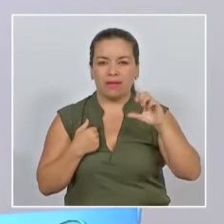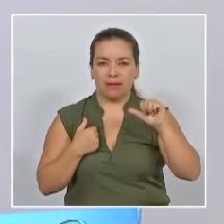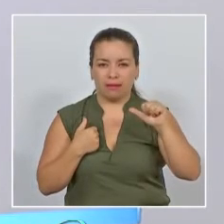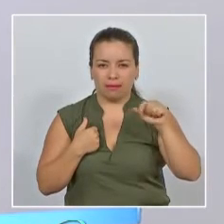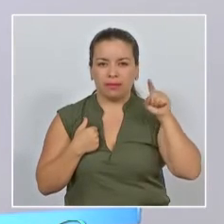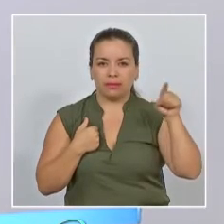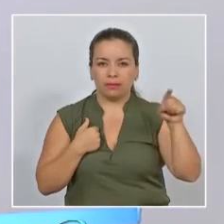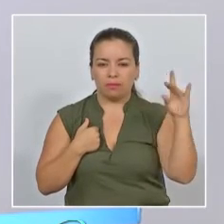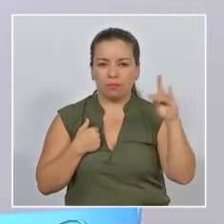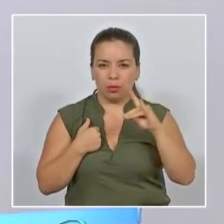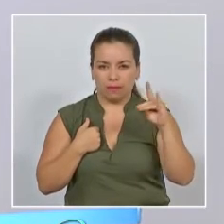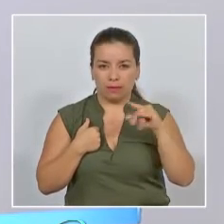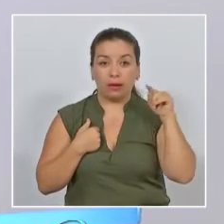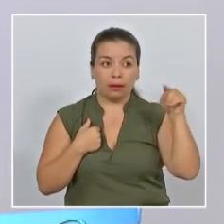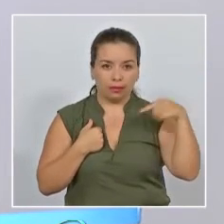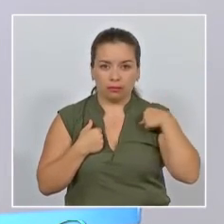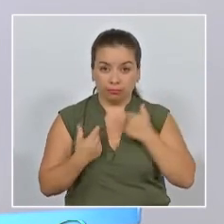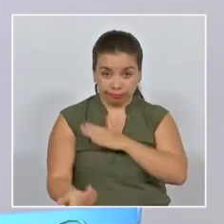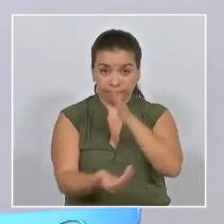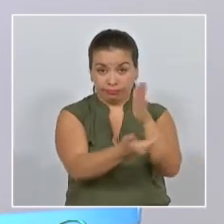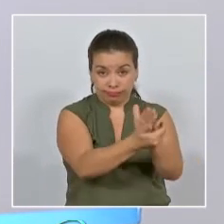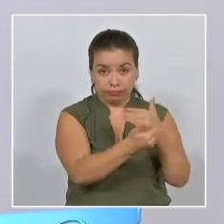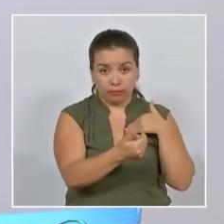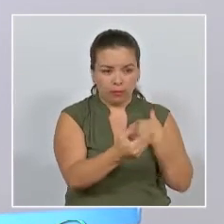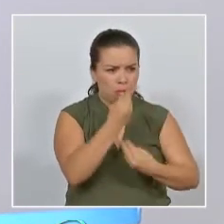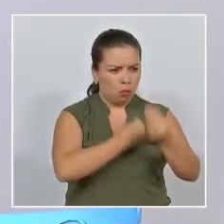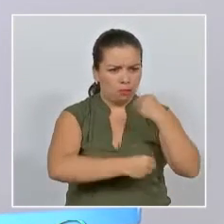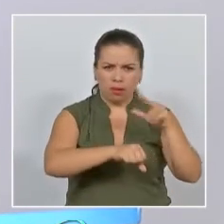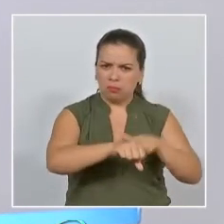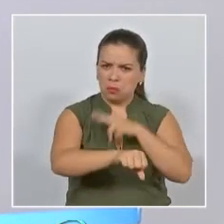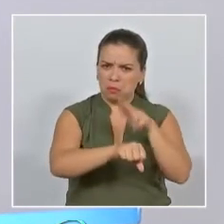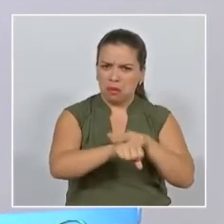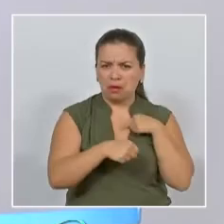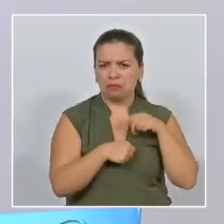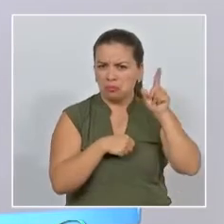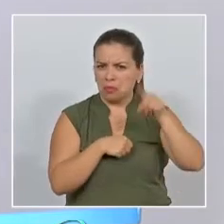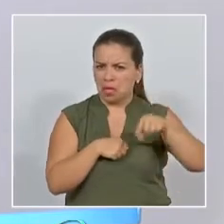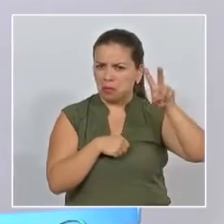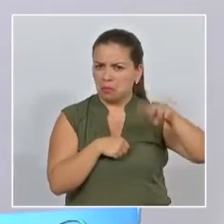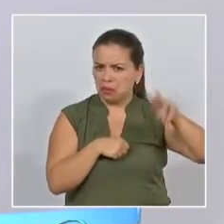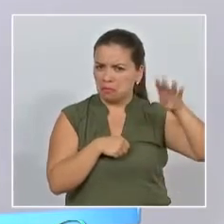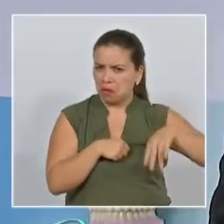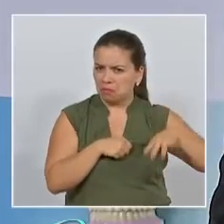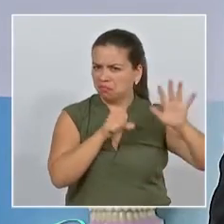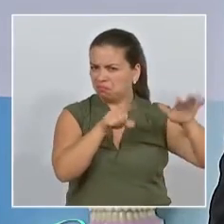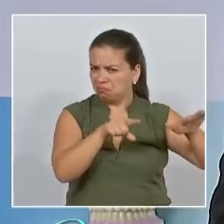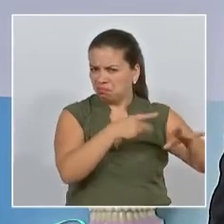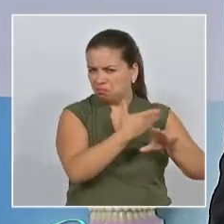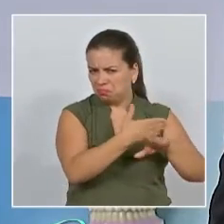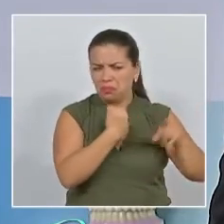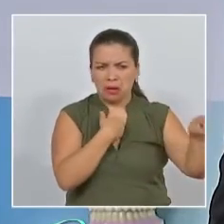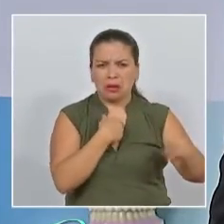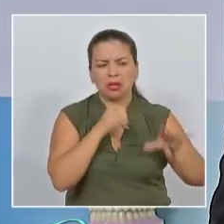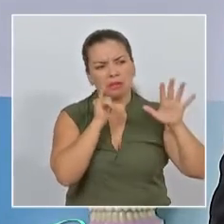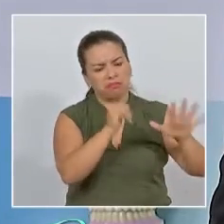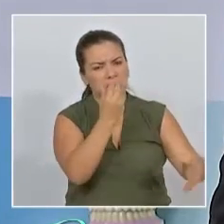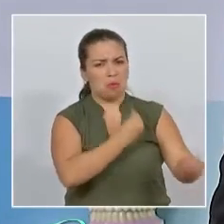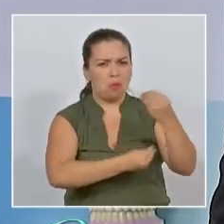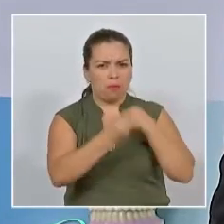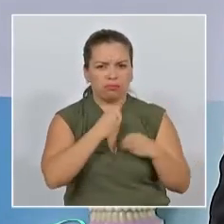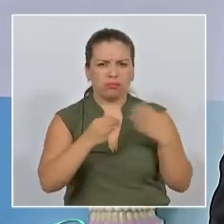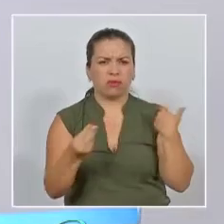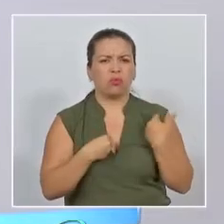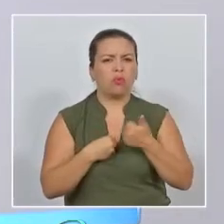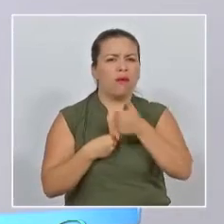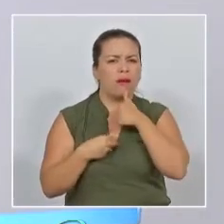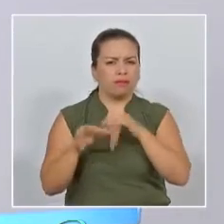hacían con comida y natural. Y estuvo unos mesecitos allá, todo con la alimentación, desintoxicación,